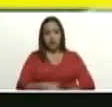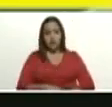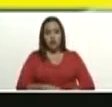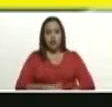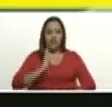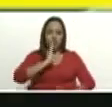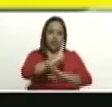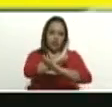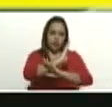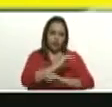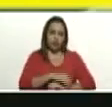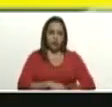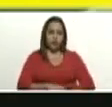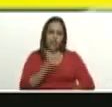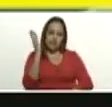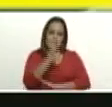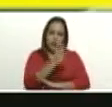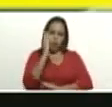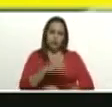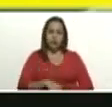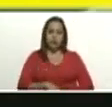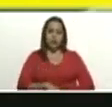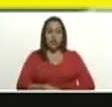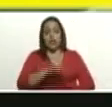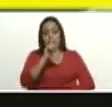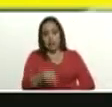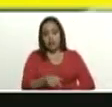bloqueo, al calor